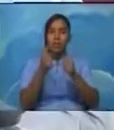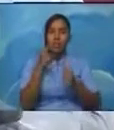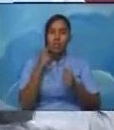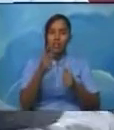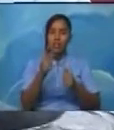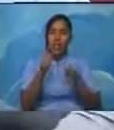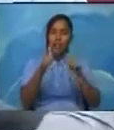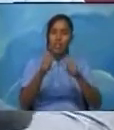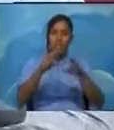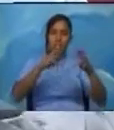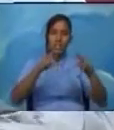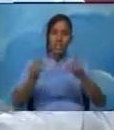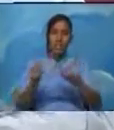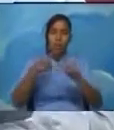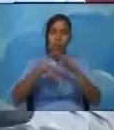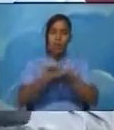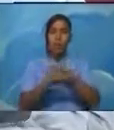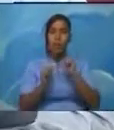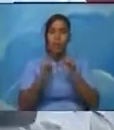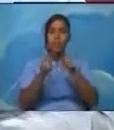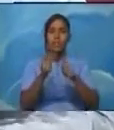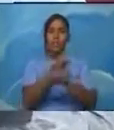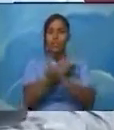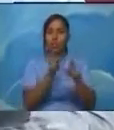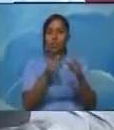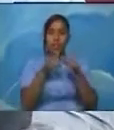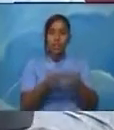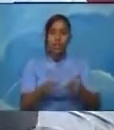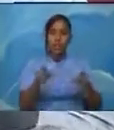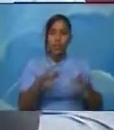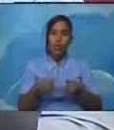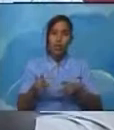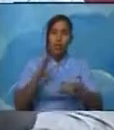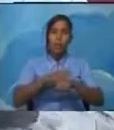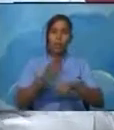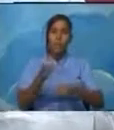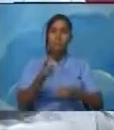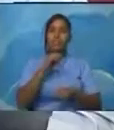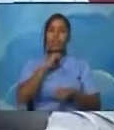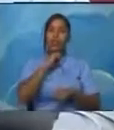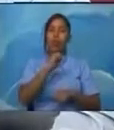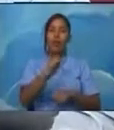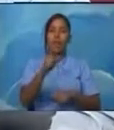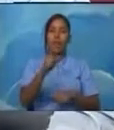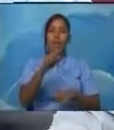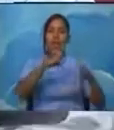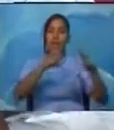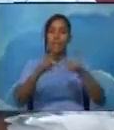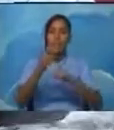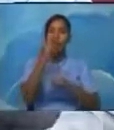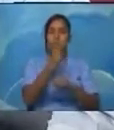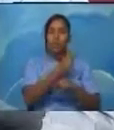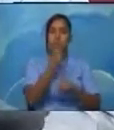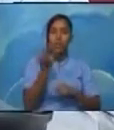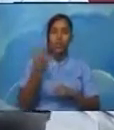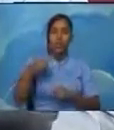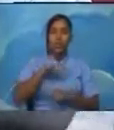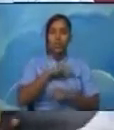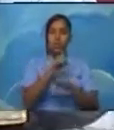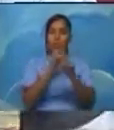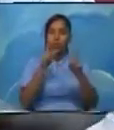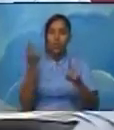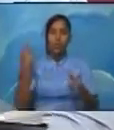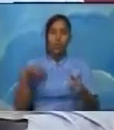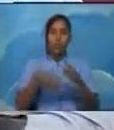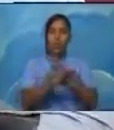aquí está calidad esta tierra. Vamos a empezar. Que no se quedaran allí, porque esa no era la tierra prometida. Nosotros no tenemos